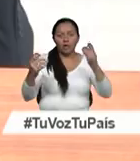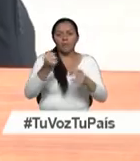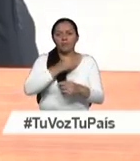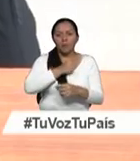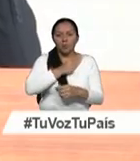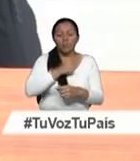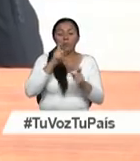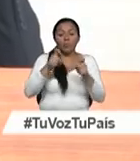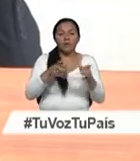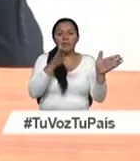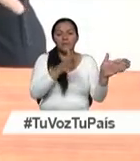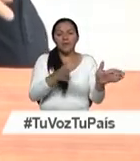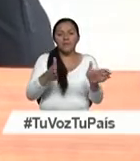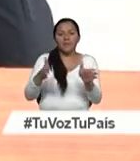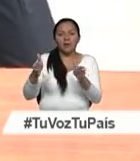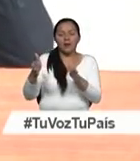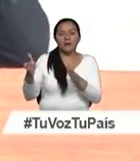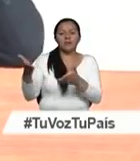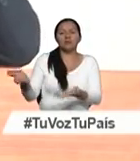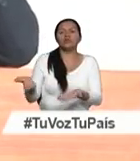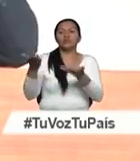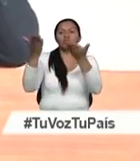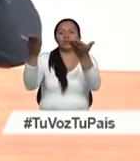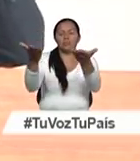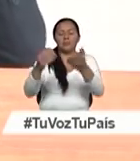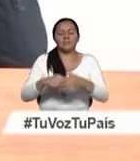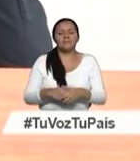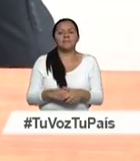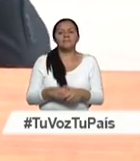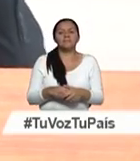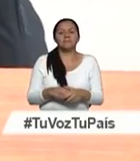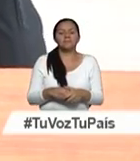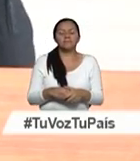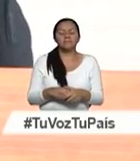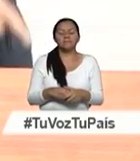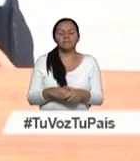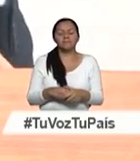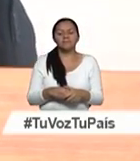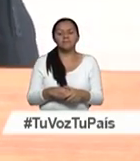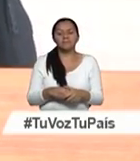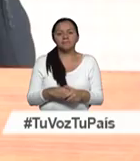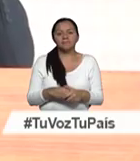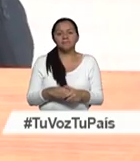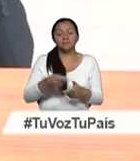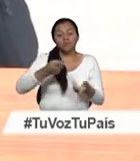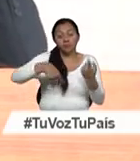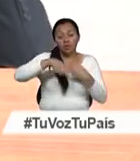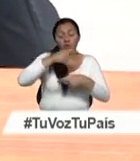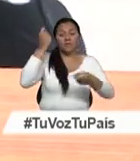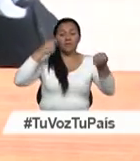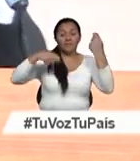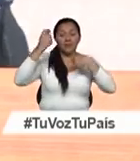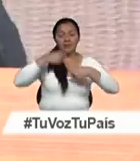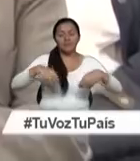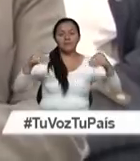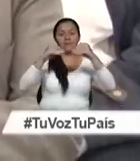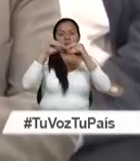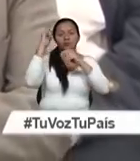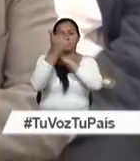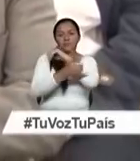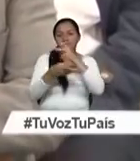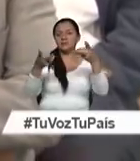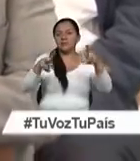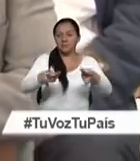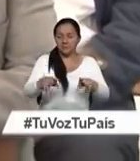para que se preparen para proveer no solamente al sector público, sino también al sector privado ecuatoriano y las exportaciones.